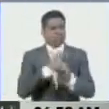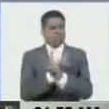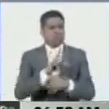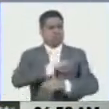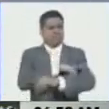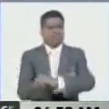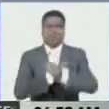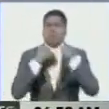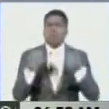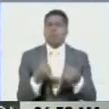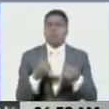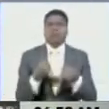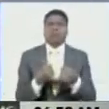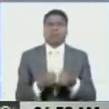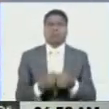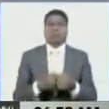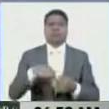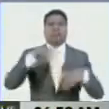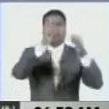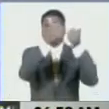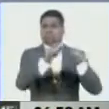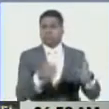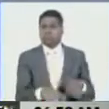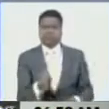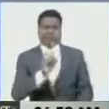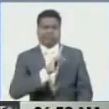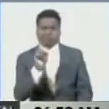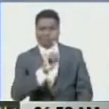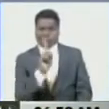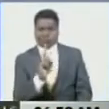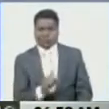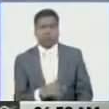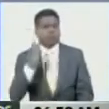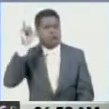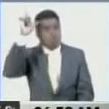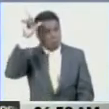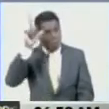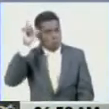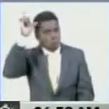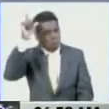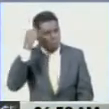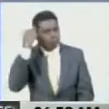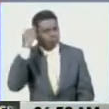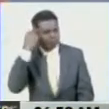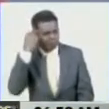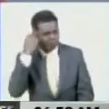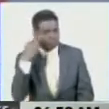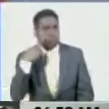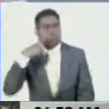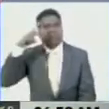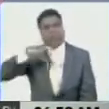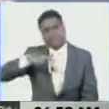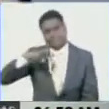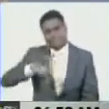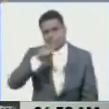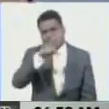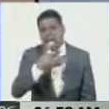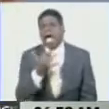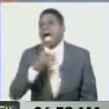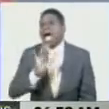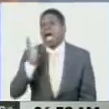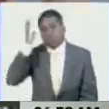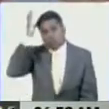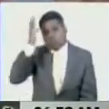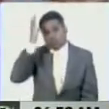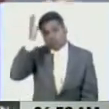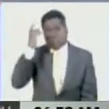fuerza omnipotente, ¿no? Son cosas absolutamente lógicas que se fundamentan en las realidades. Y tú preguntas, ¿hay esa conciencia? Si no